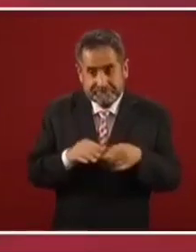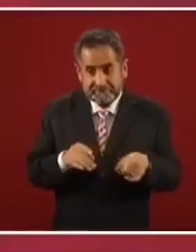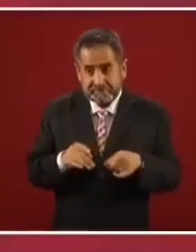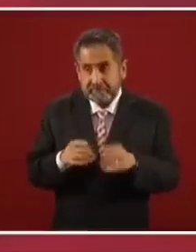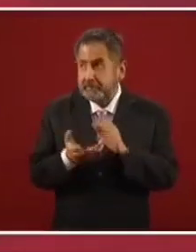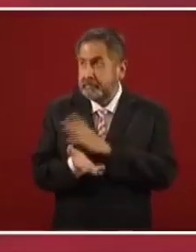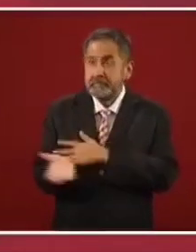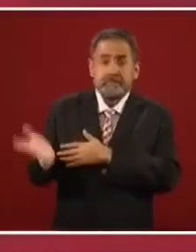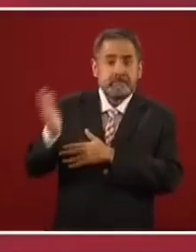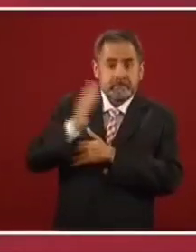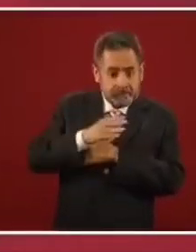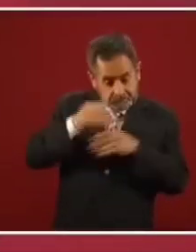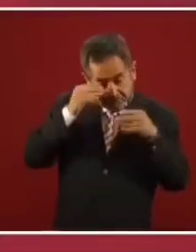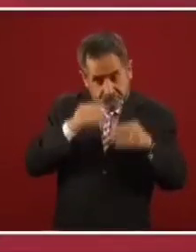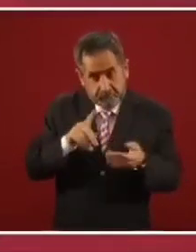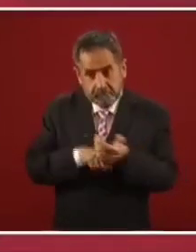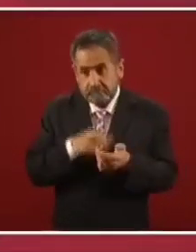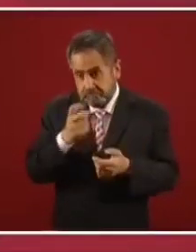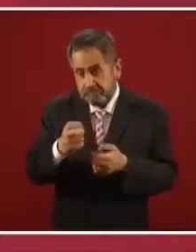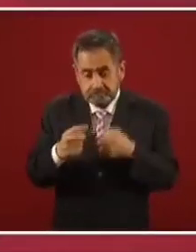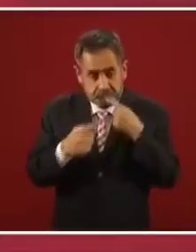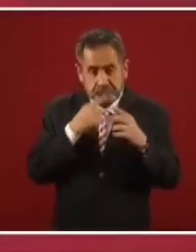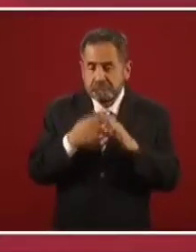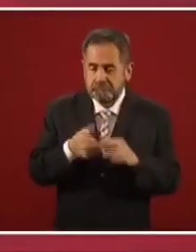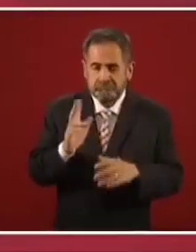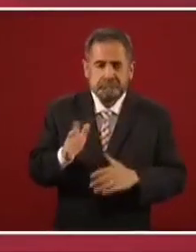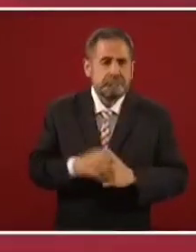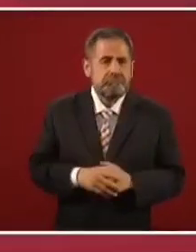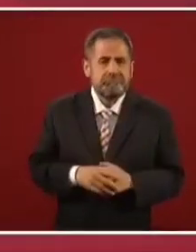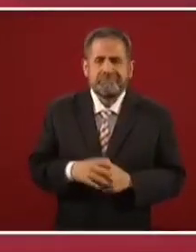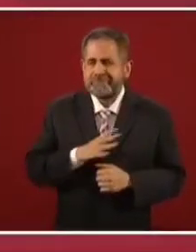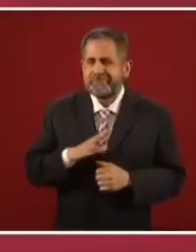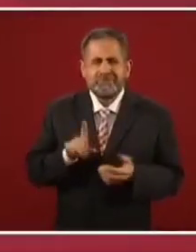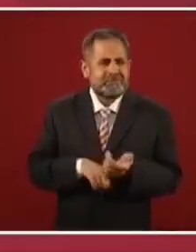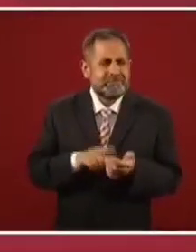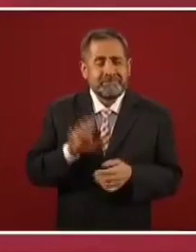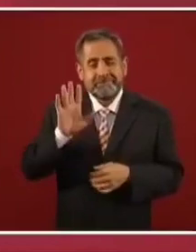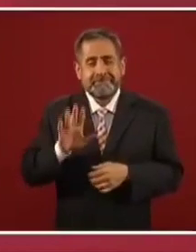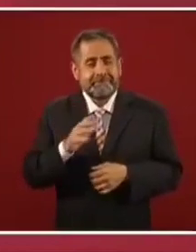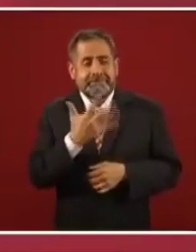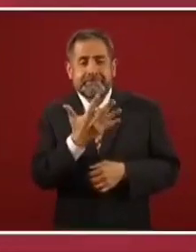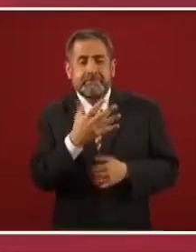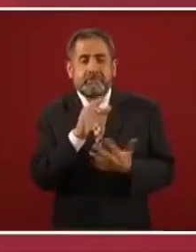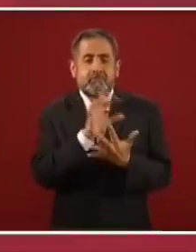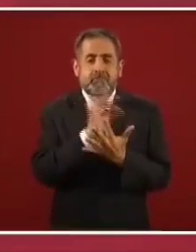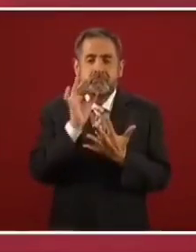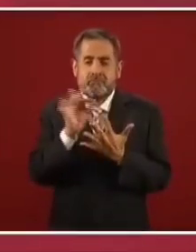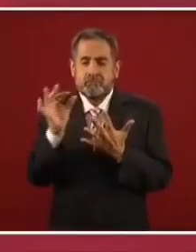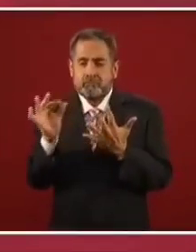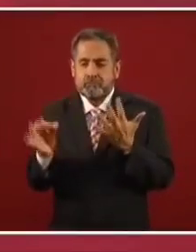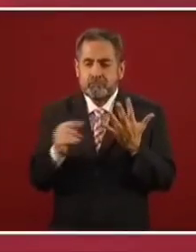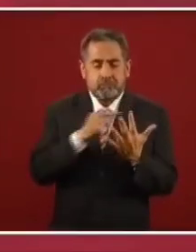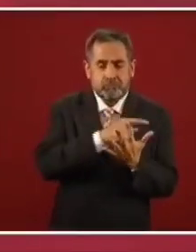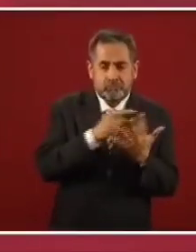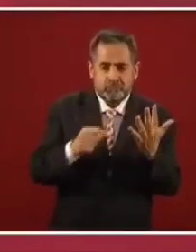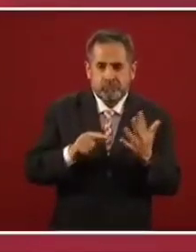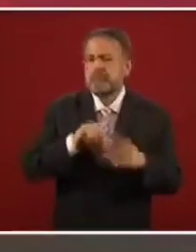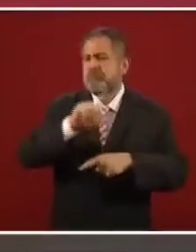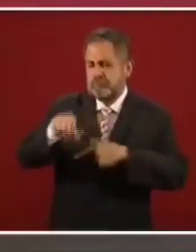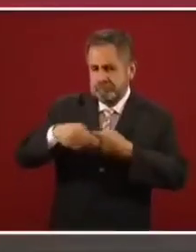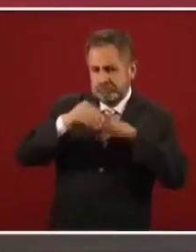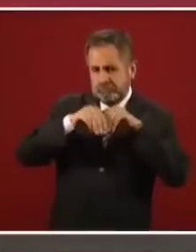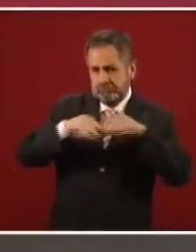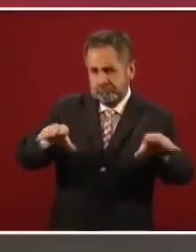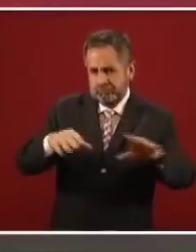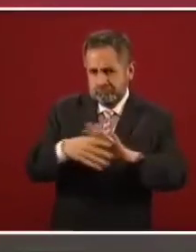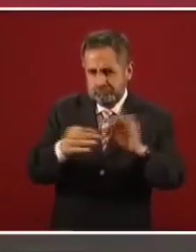casi todo el día a eso y hay como 5 opciones y las voy a dar a conocer